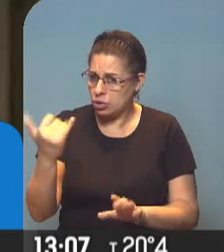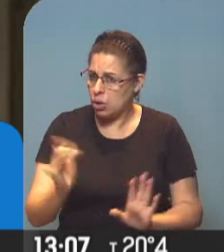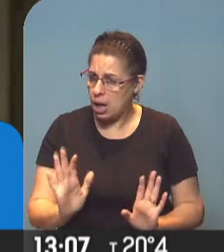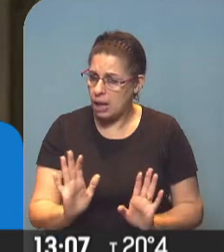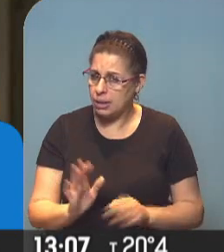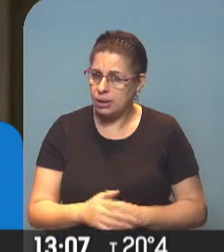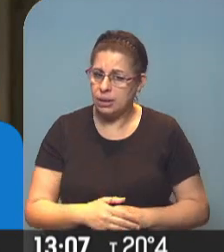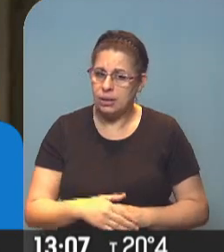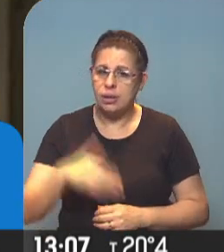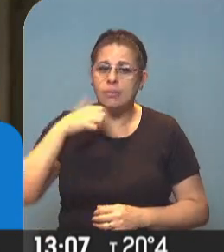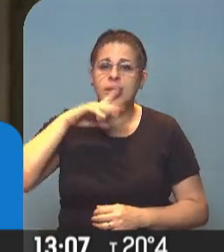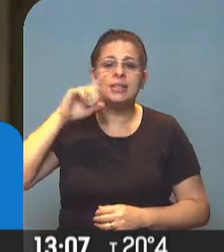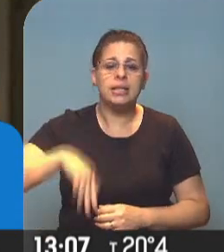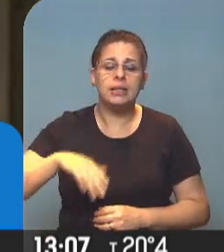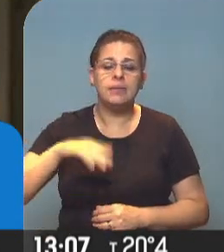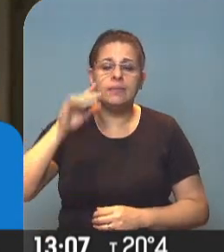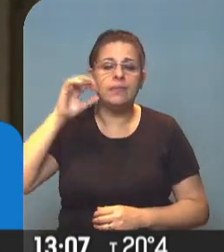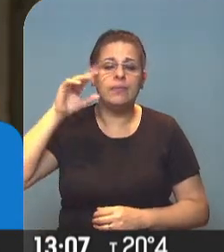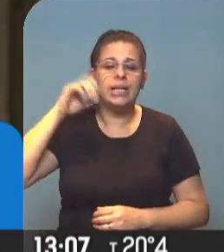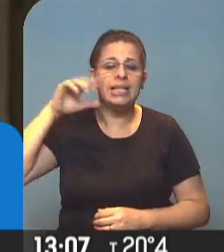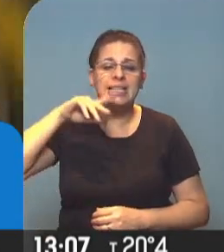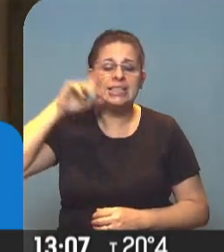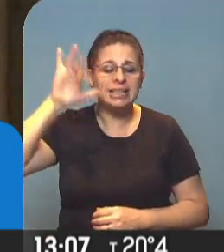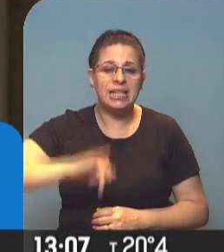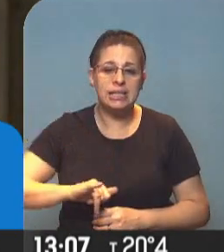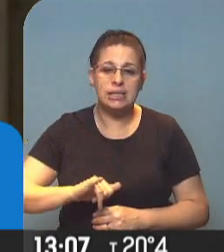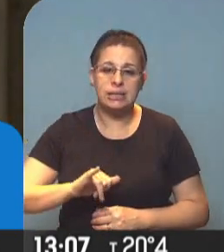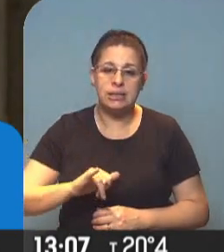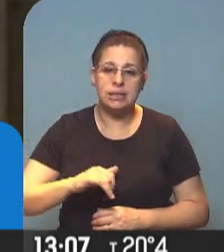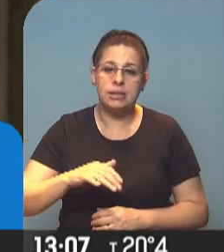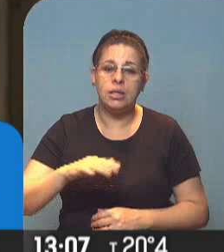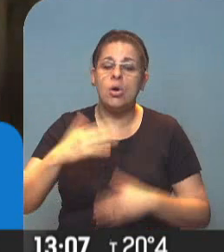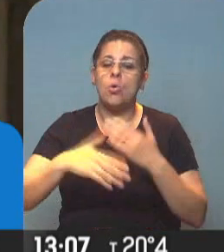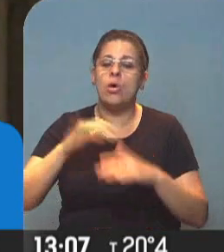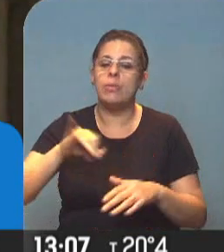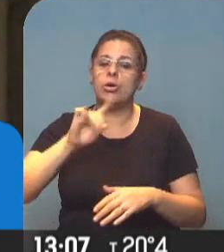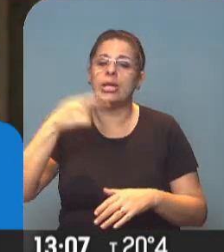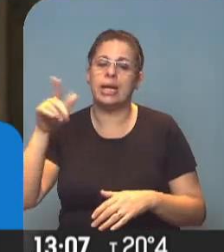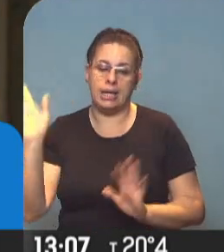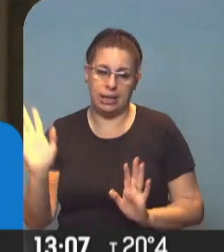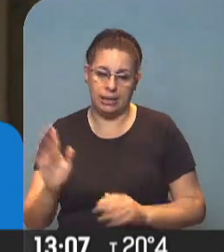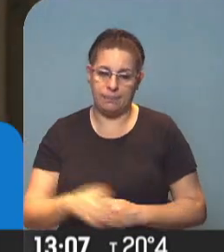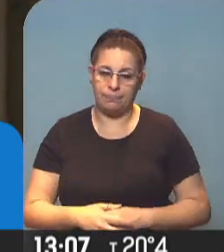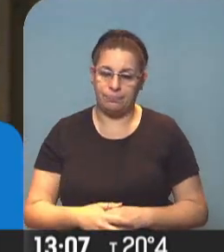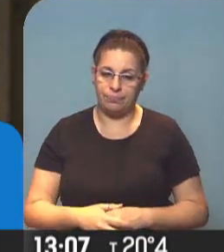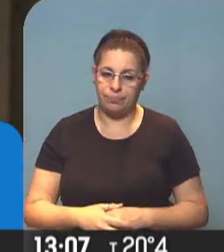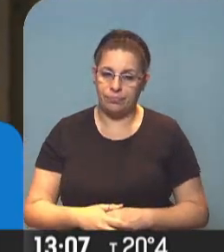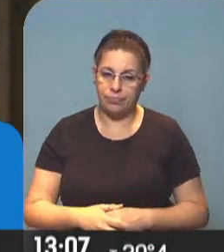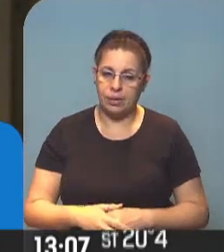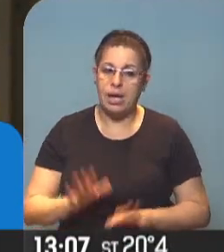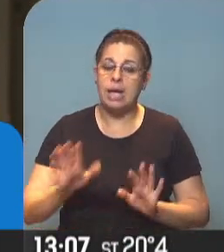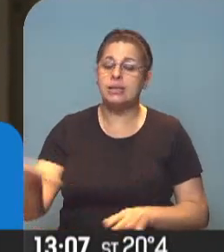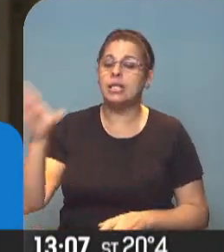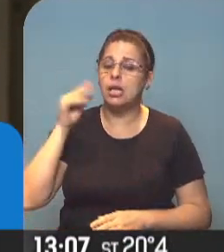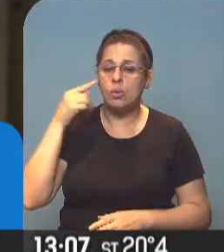martín benítez que a mejor jugador que él sin duda bueno así escuchábamos a